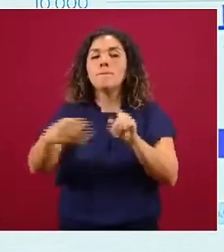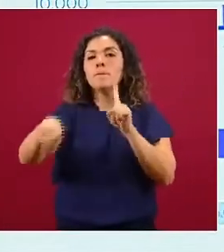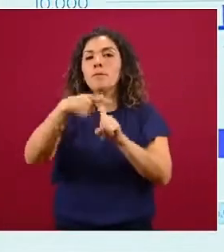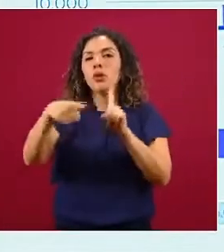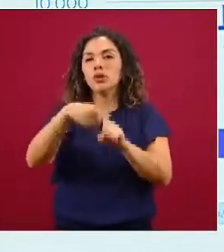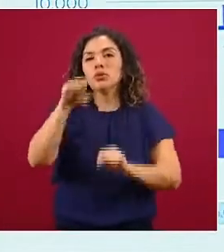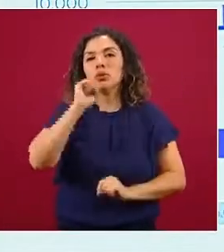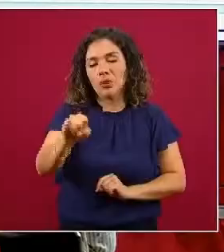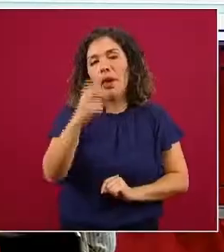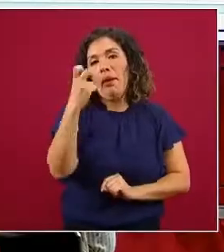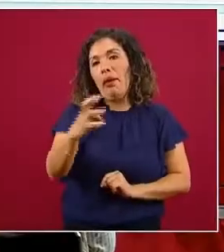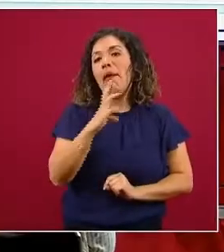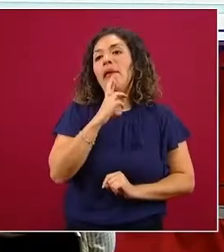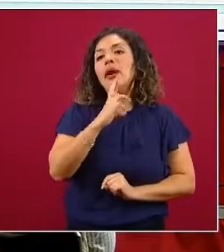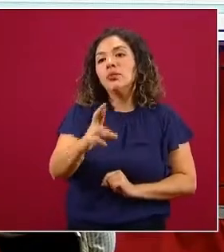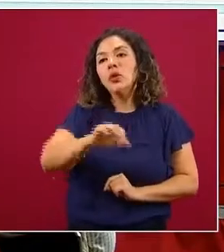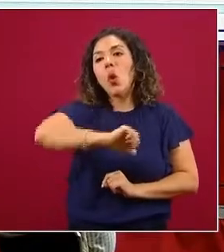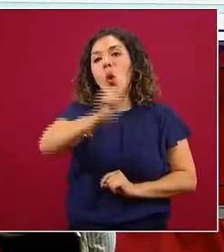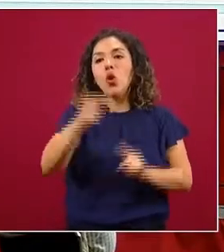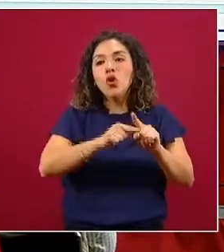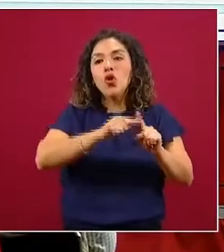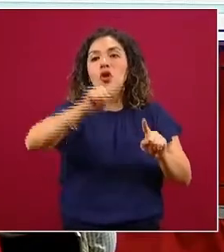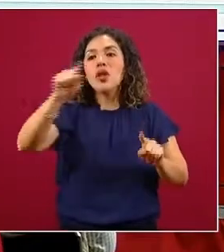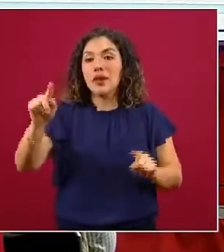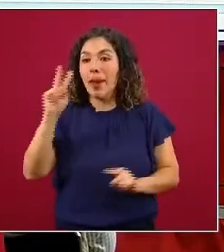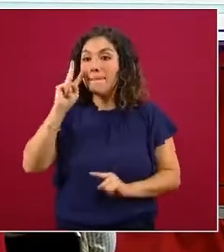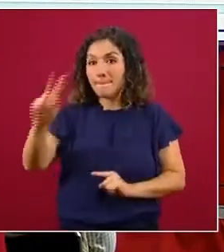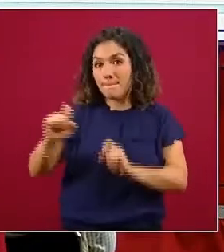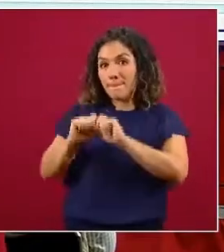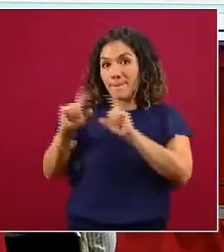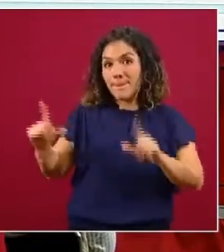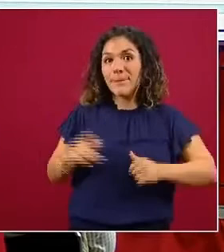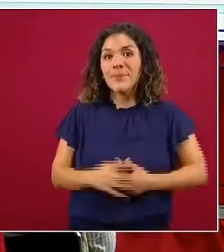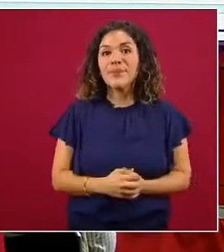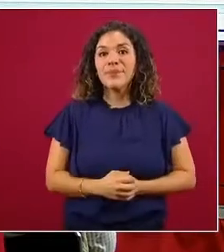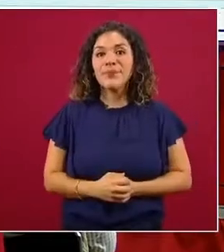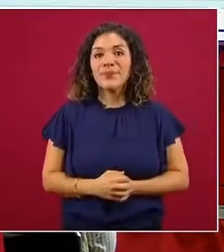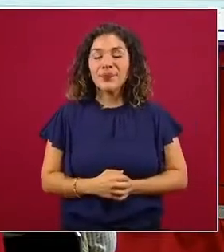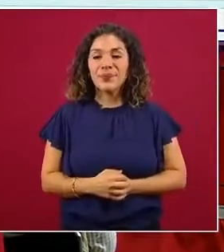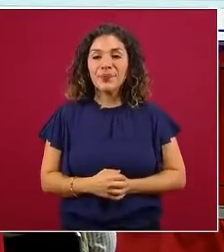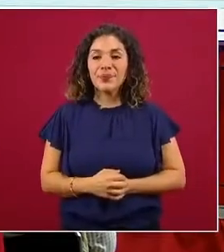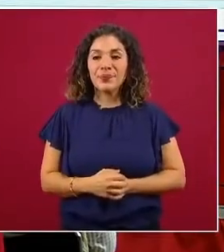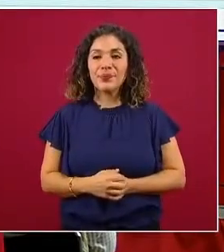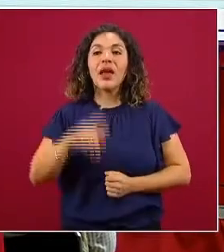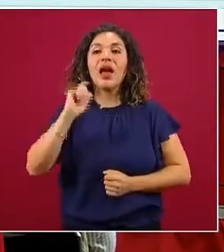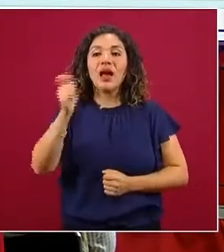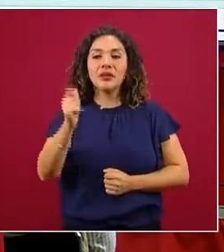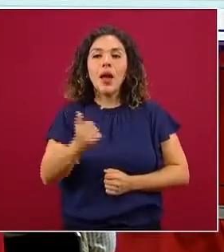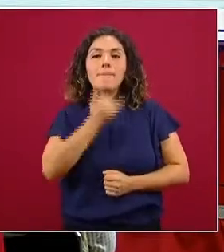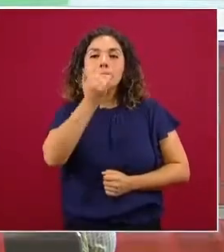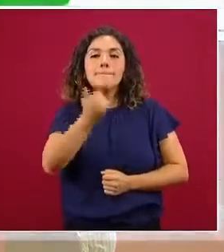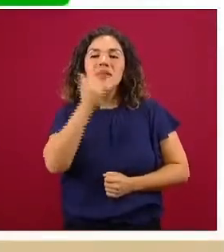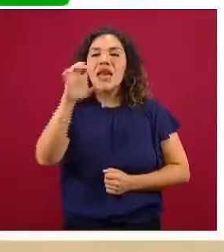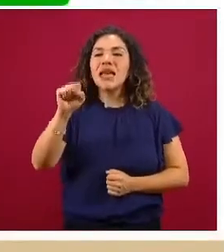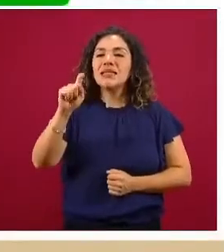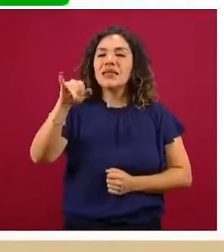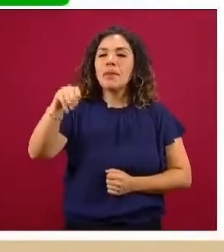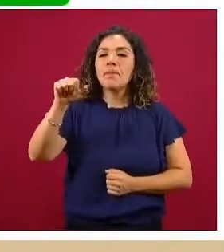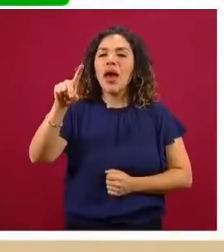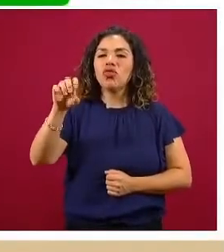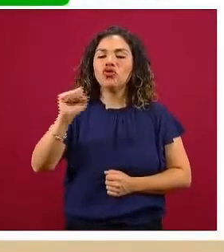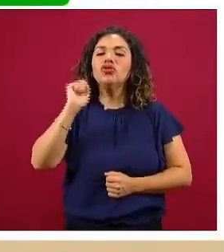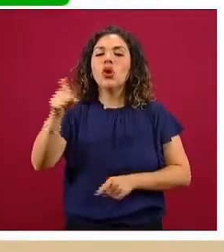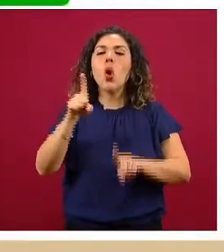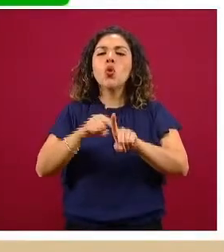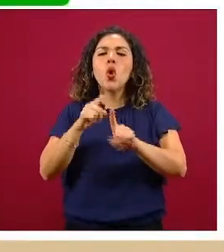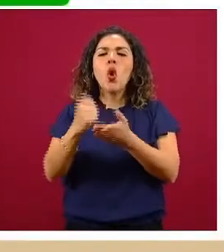y entonces obtenemos la línea que vemos en la siguiente diapositiva, que es precisamente la de casos estimados. Esta línea azul clara que está